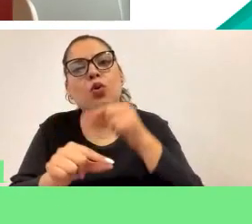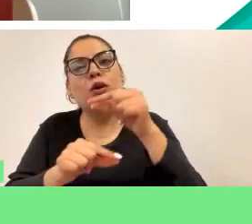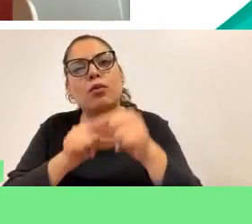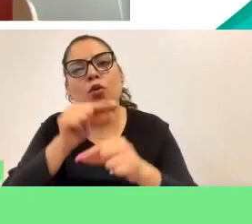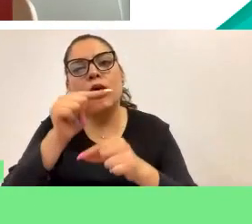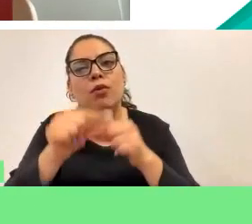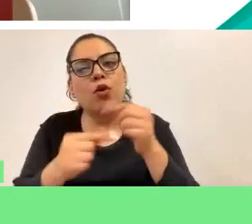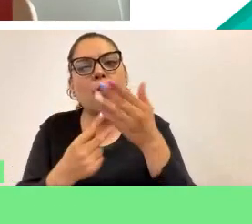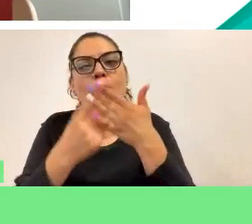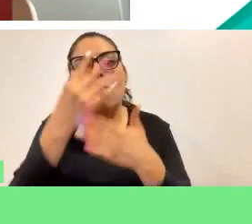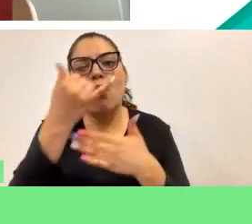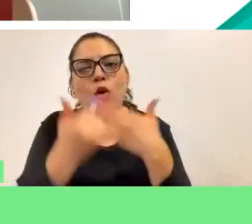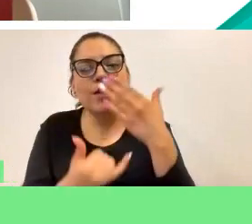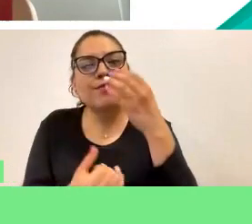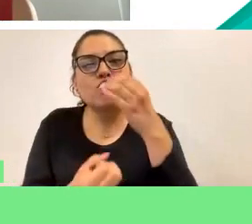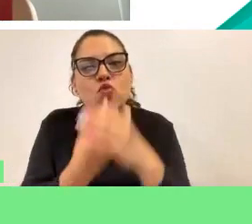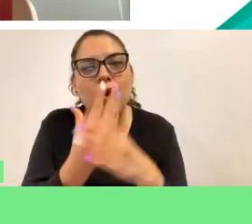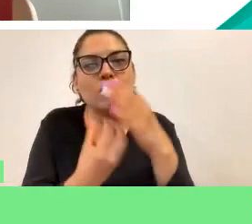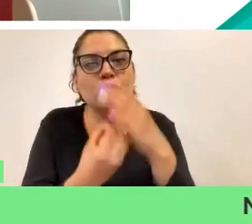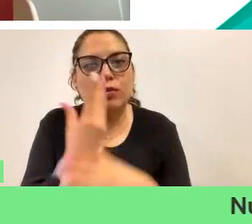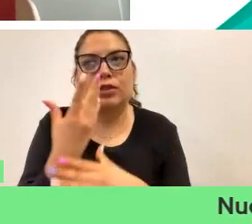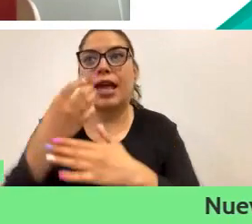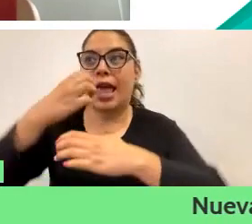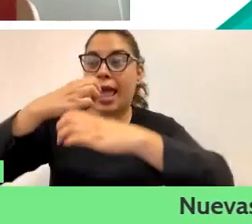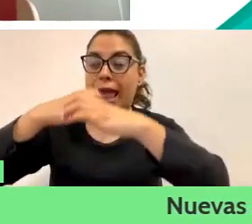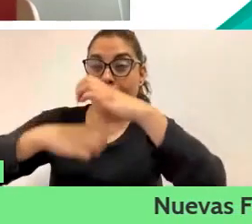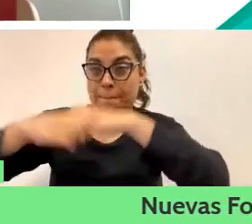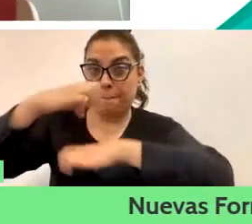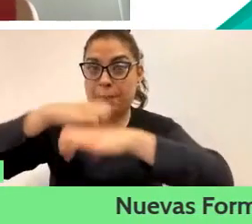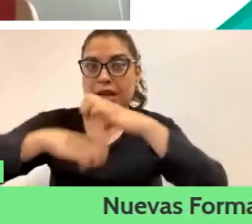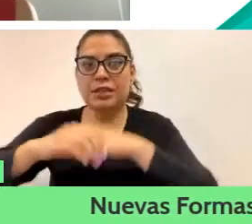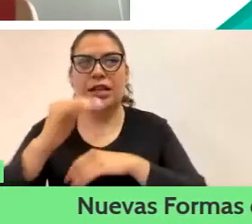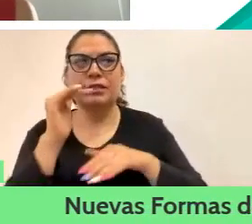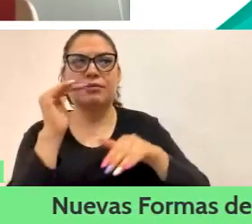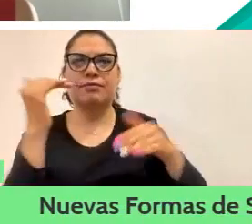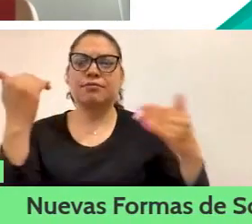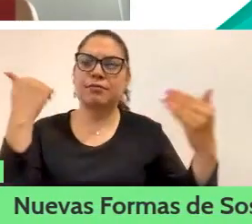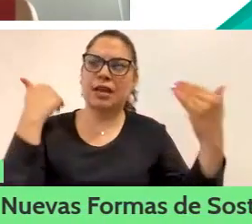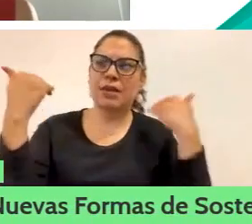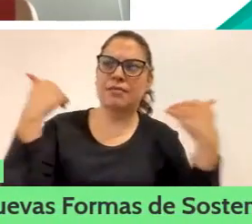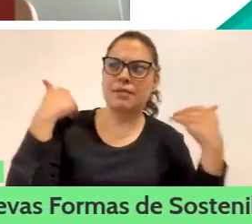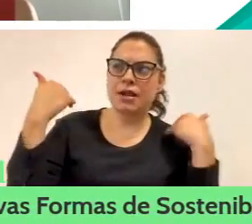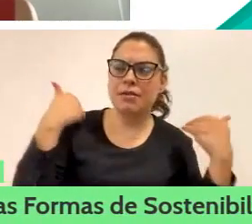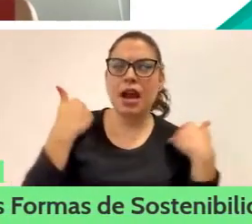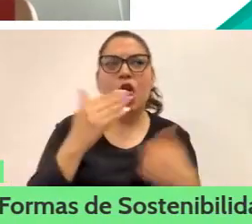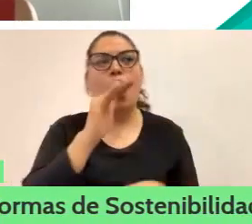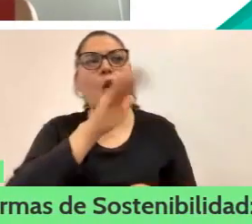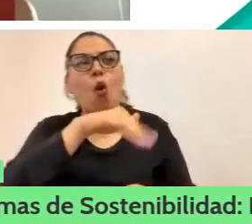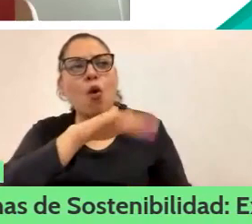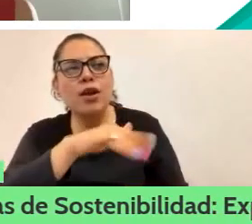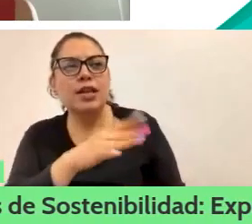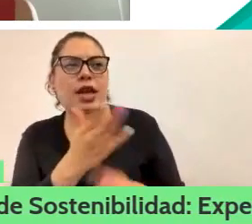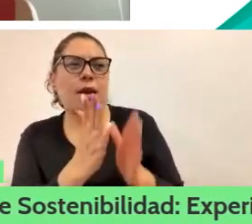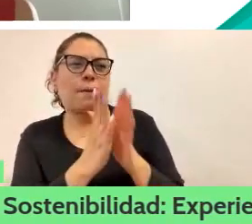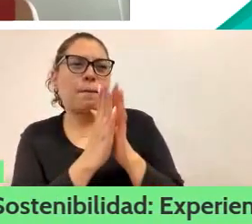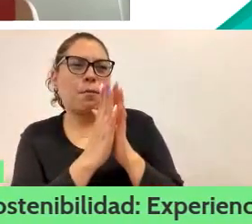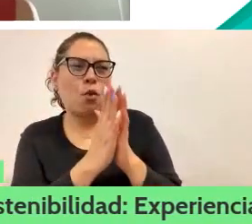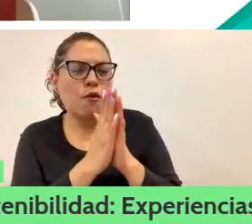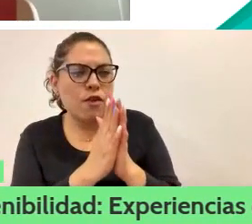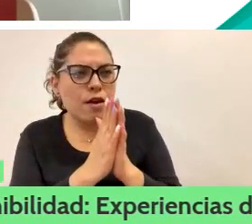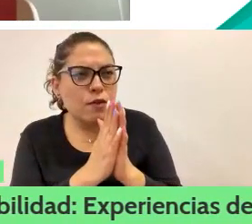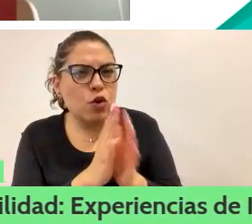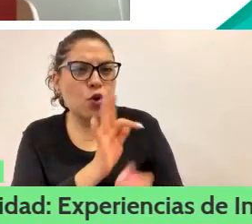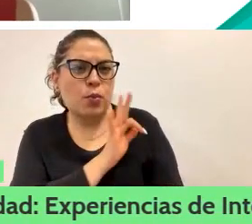A raíz de pedidos de las mismas empresas que nos fueron diciendo, ¿podrían hacer esto de, por ejemplo, enviar box de frutas para